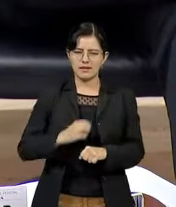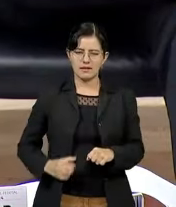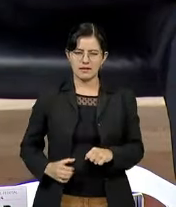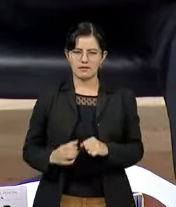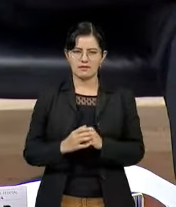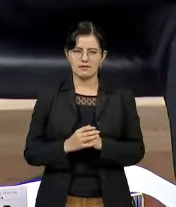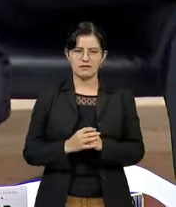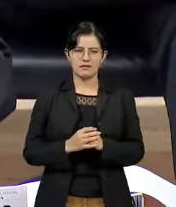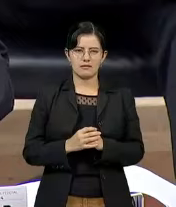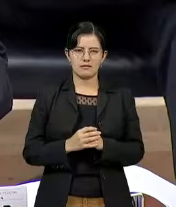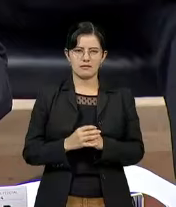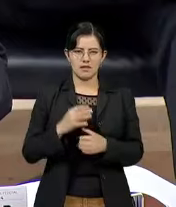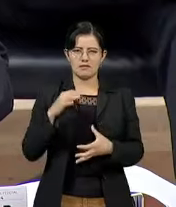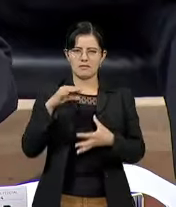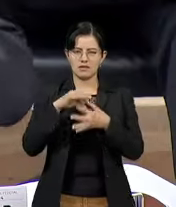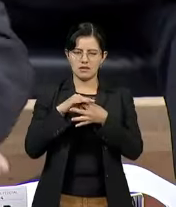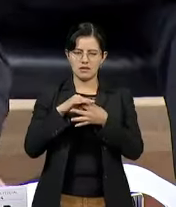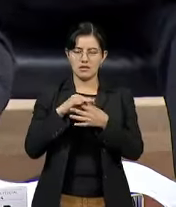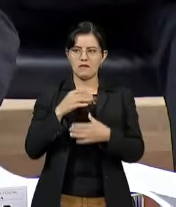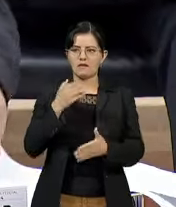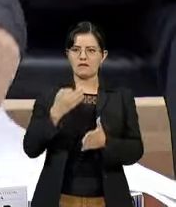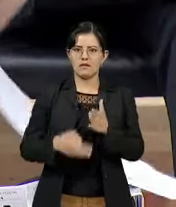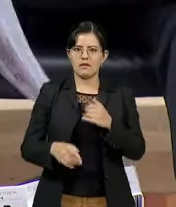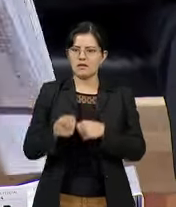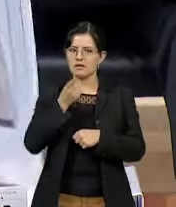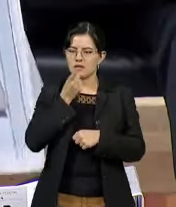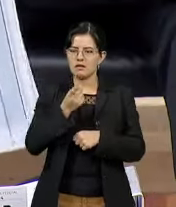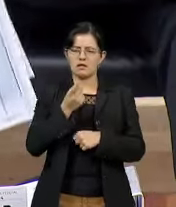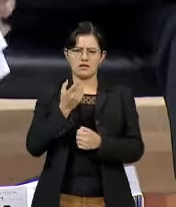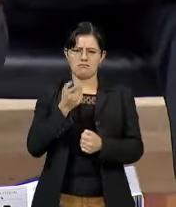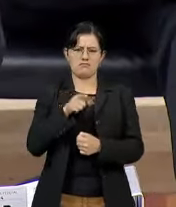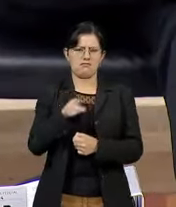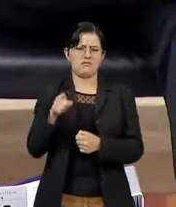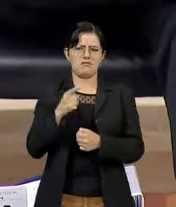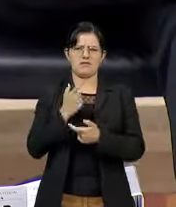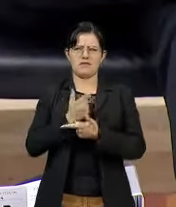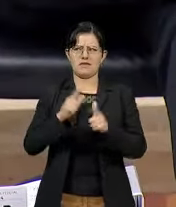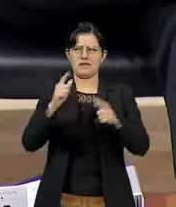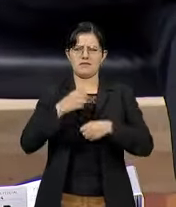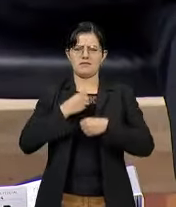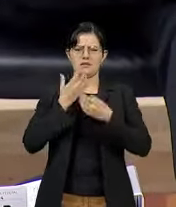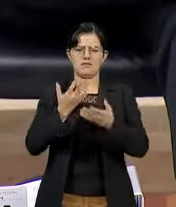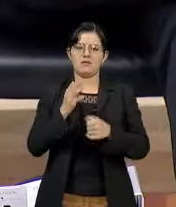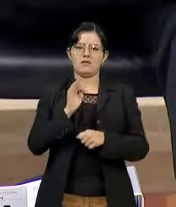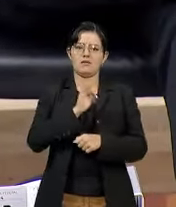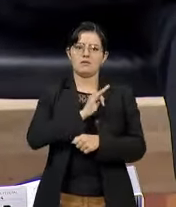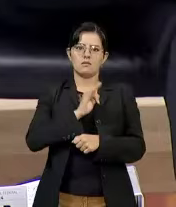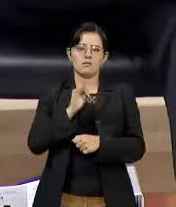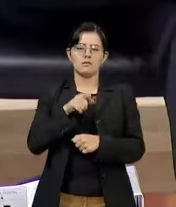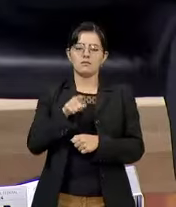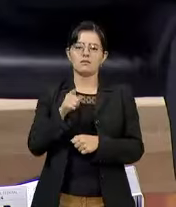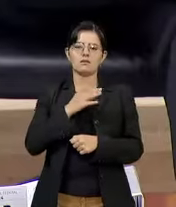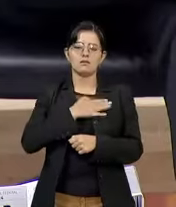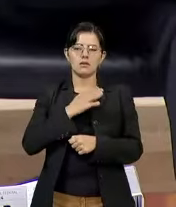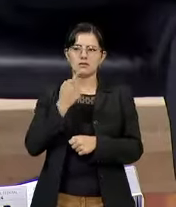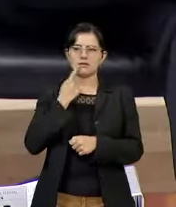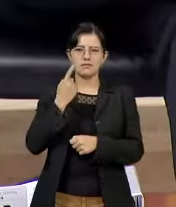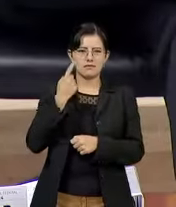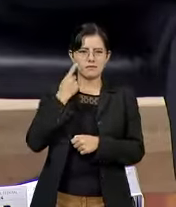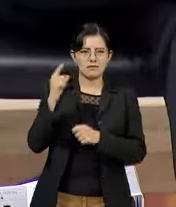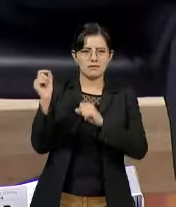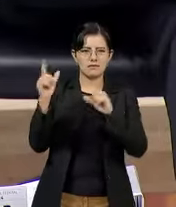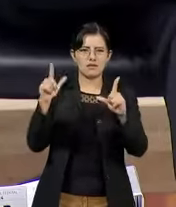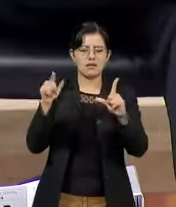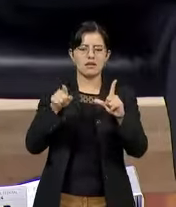ven Solo falta quean libertad de expresión bueno estos carteles con el logotipo del INE Ah no